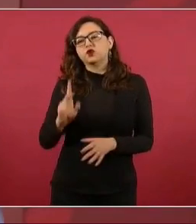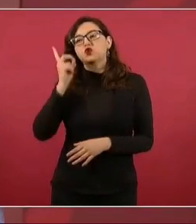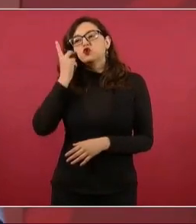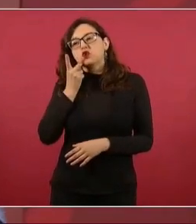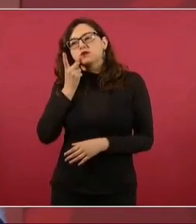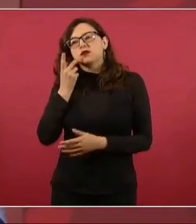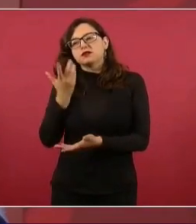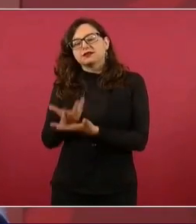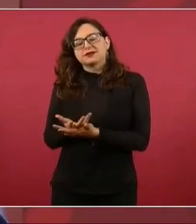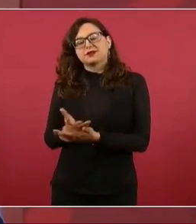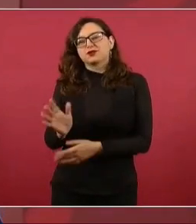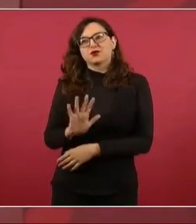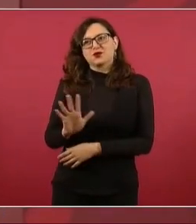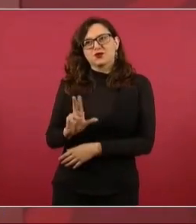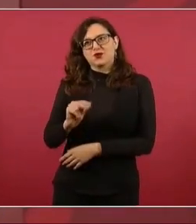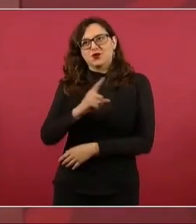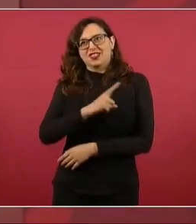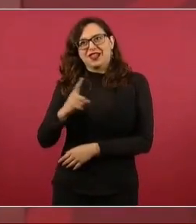siesta,